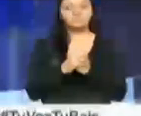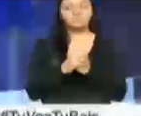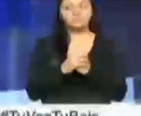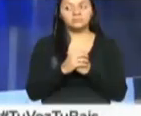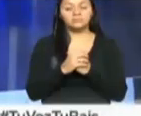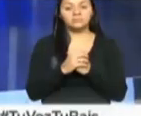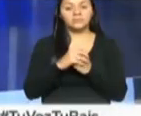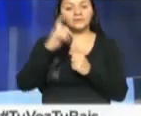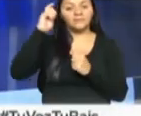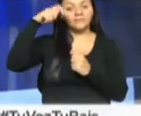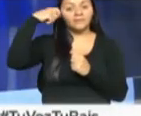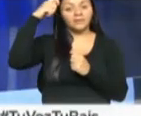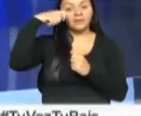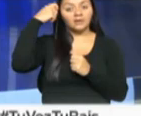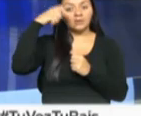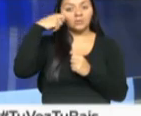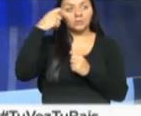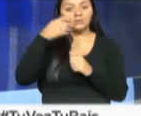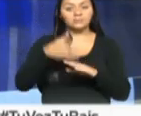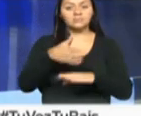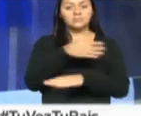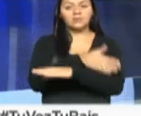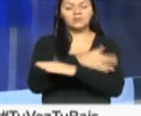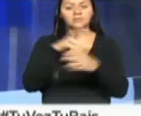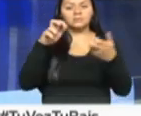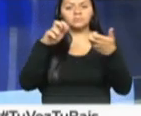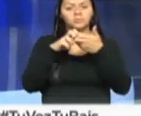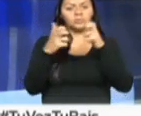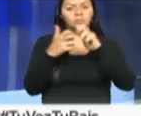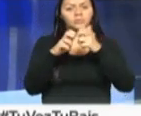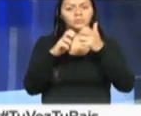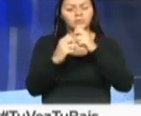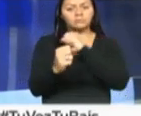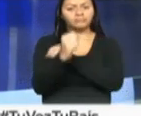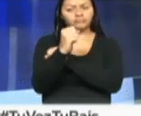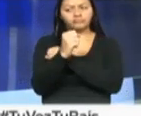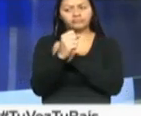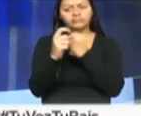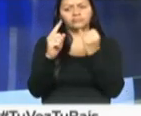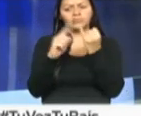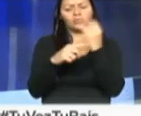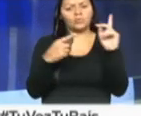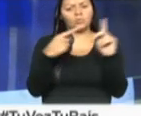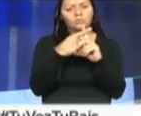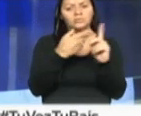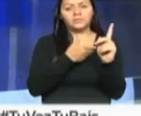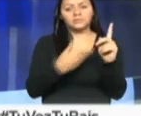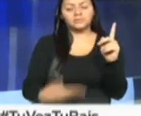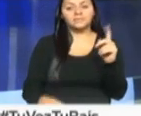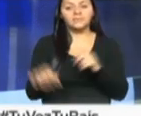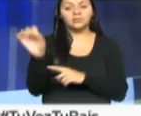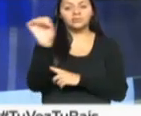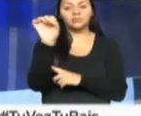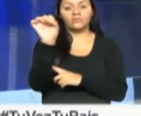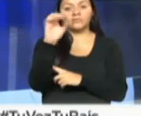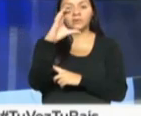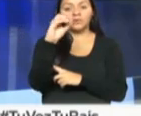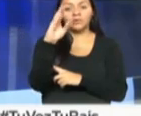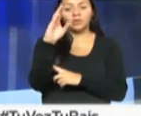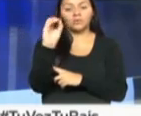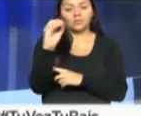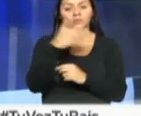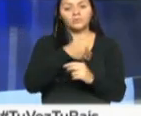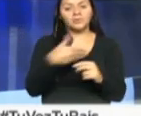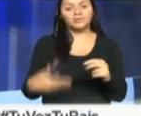Un video registró las señas obscenas que el mayor retirado José Obando, chofer de Fausto Cobo, realizó al presidente de la